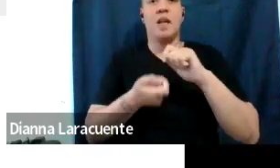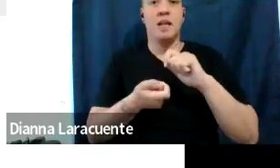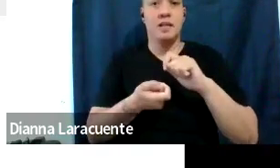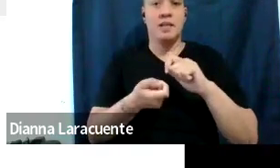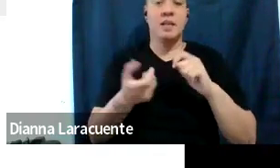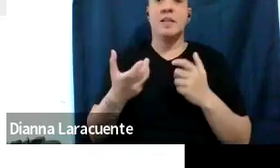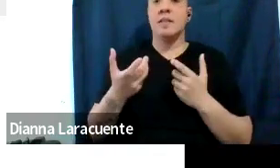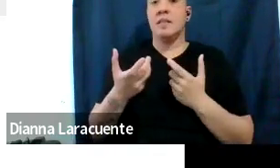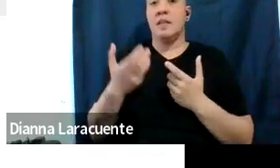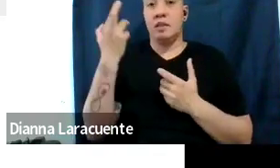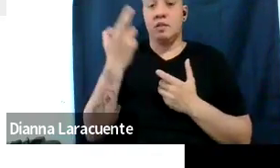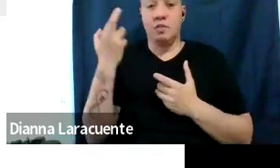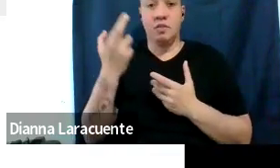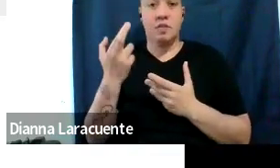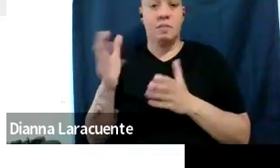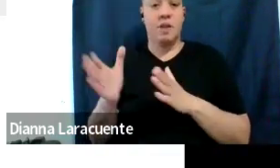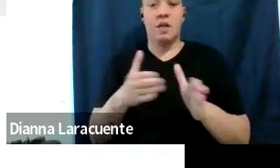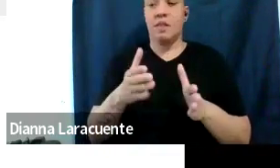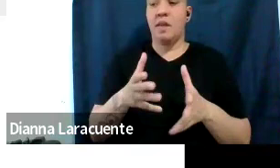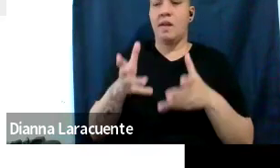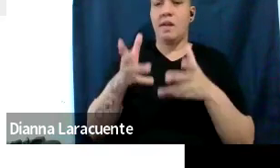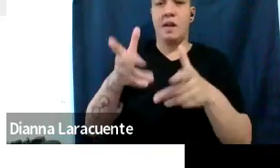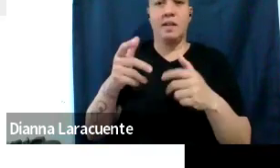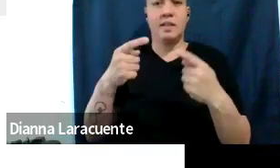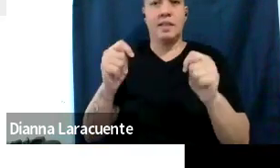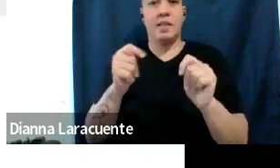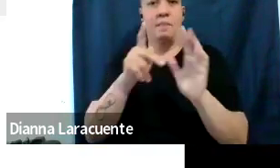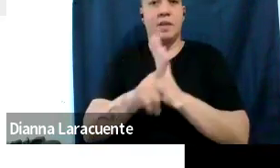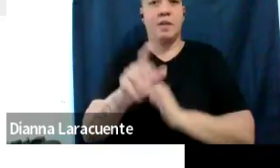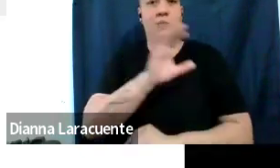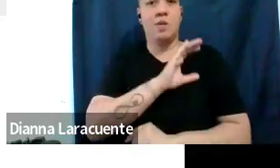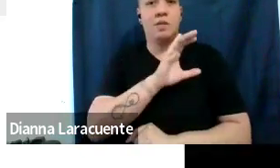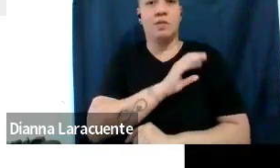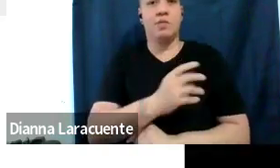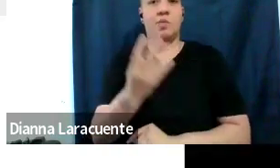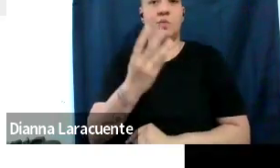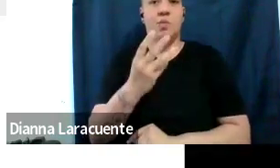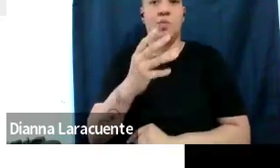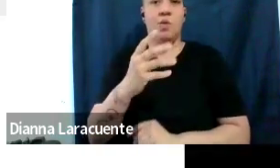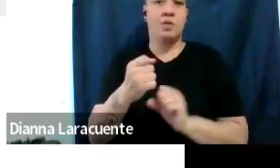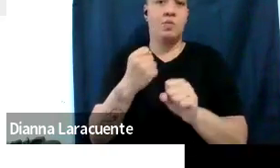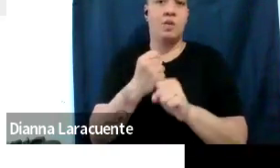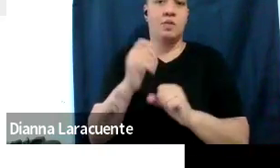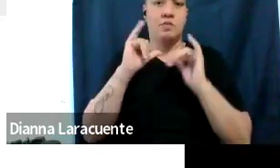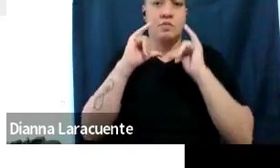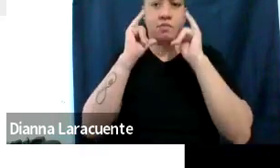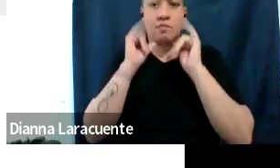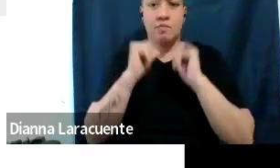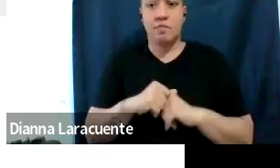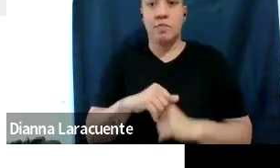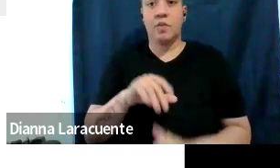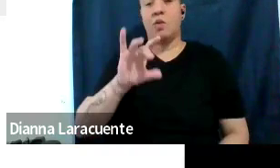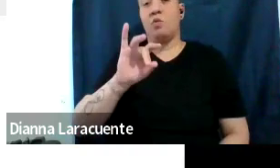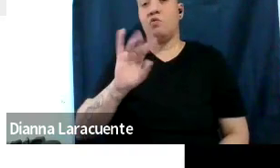plan era desprestigiarlo. Y lo acusan de tratar de matar a un policía con 4 años de cárcel. Y le tenían